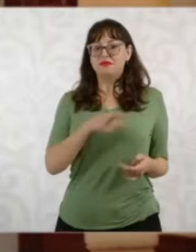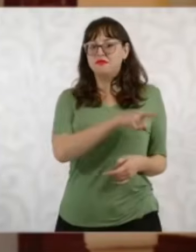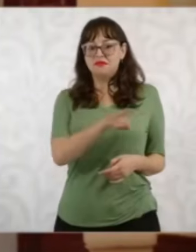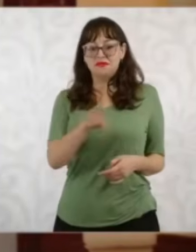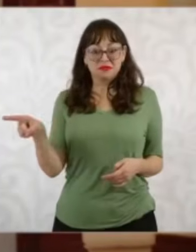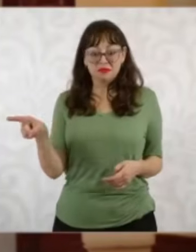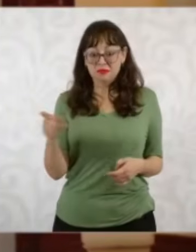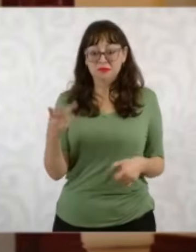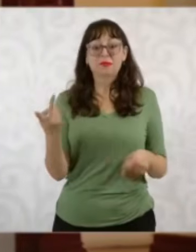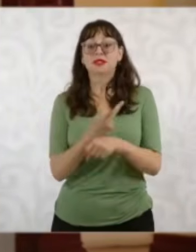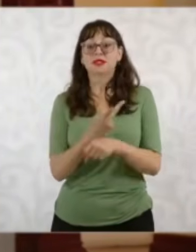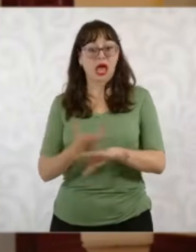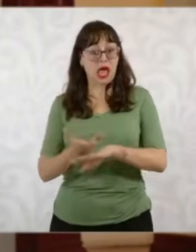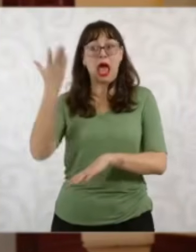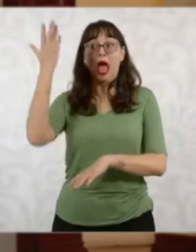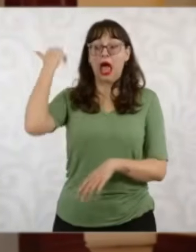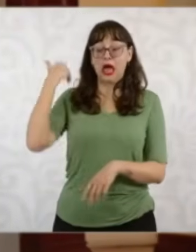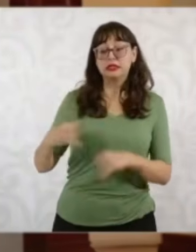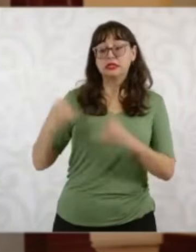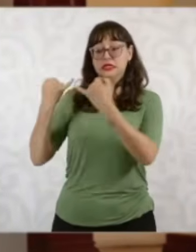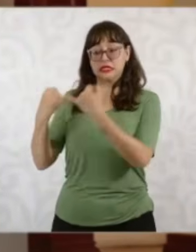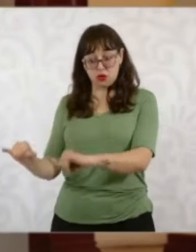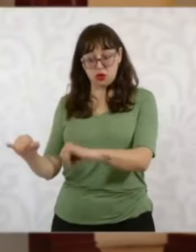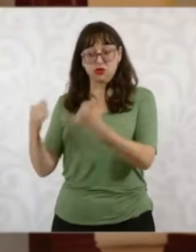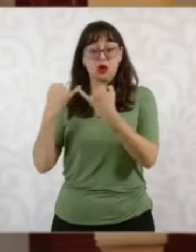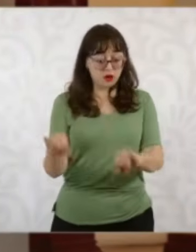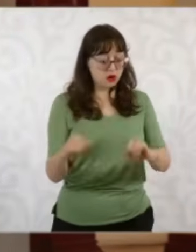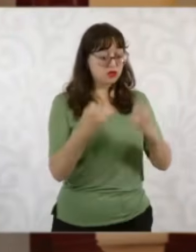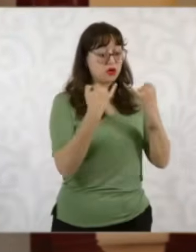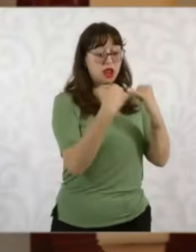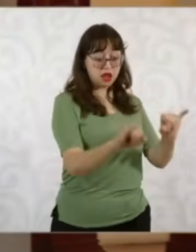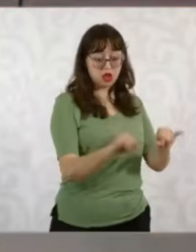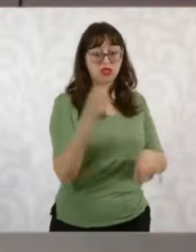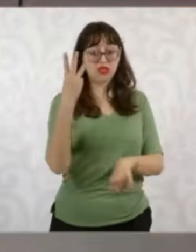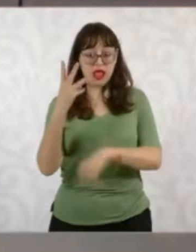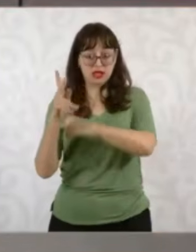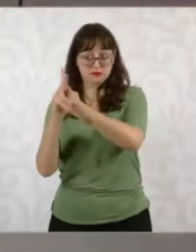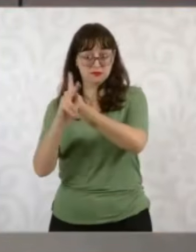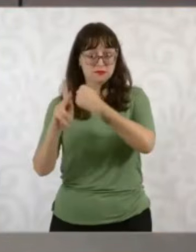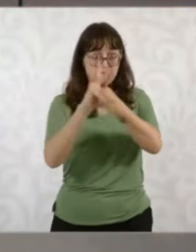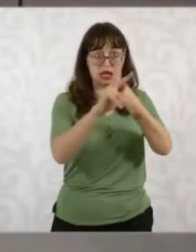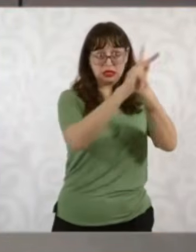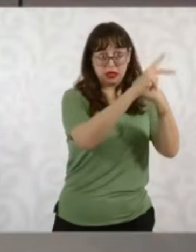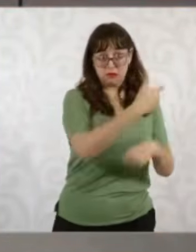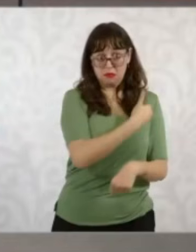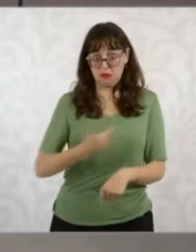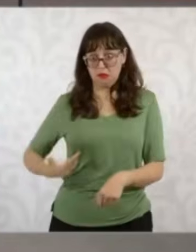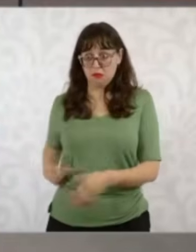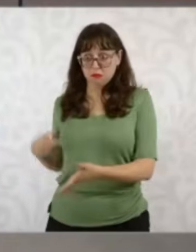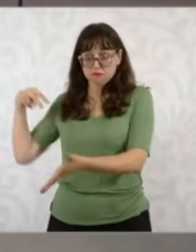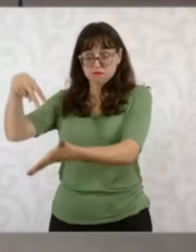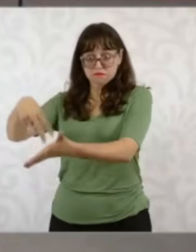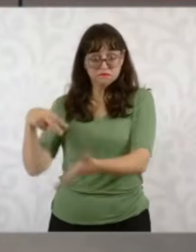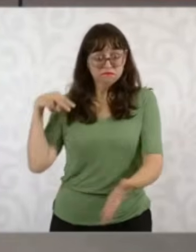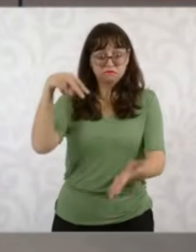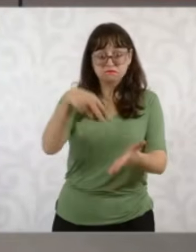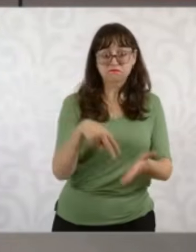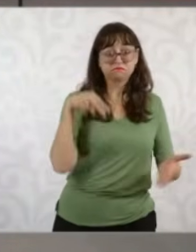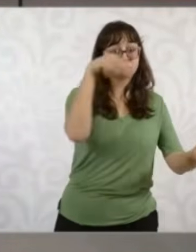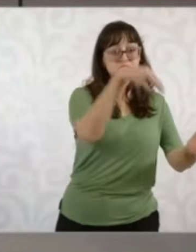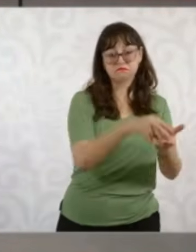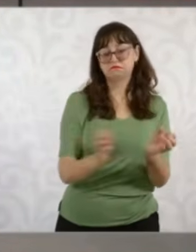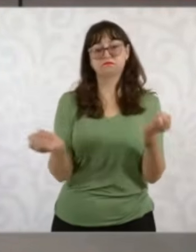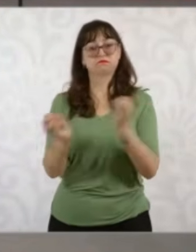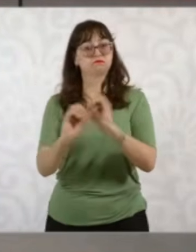los mandatarios asistió a las inauguraciones en sus países, cosa que sí se